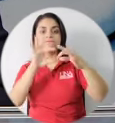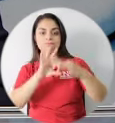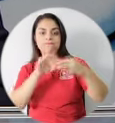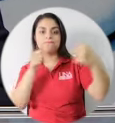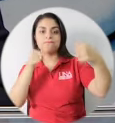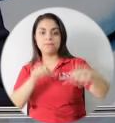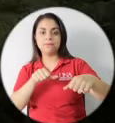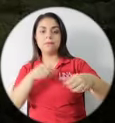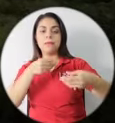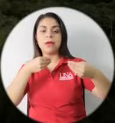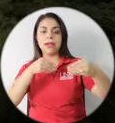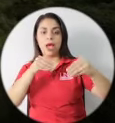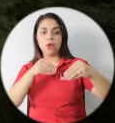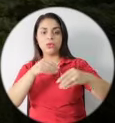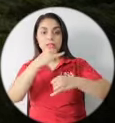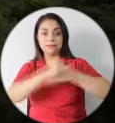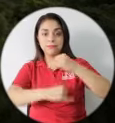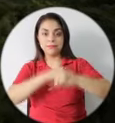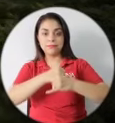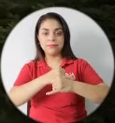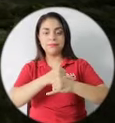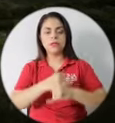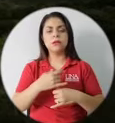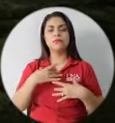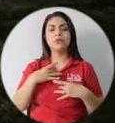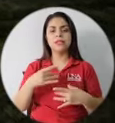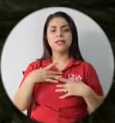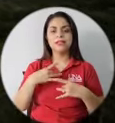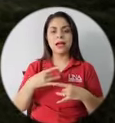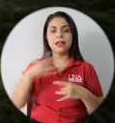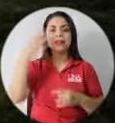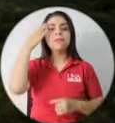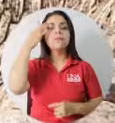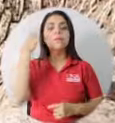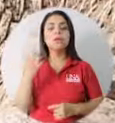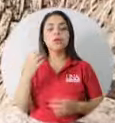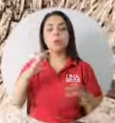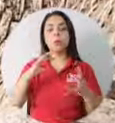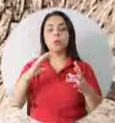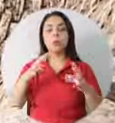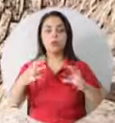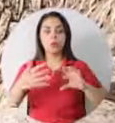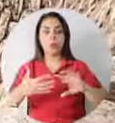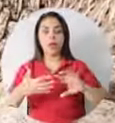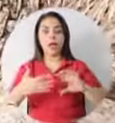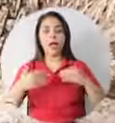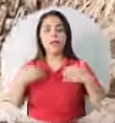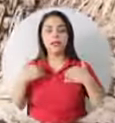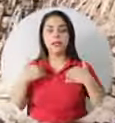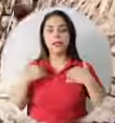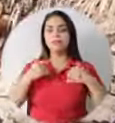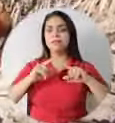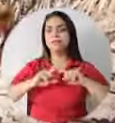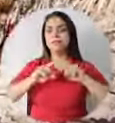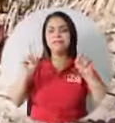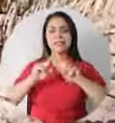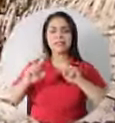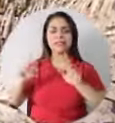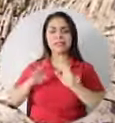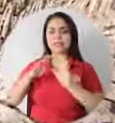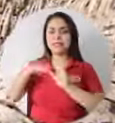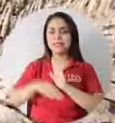internacionales, y muy interesante porque con la evolución que ha tenido, las diferentes